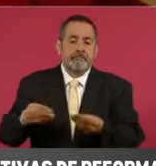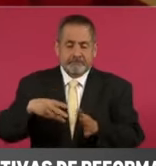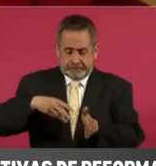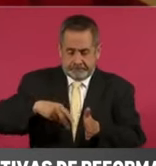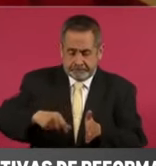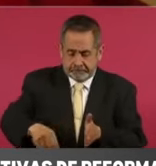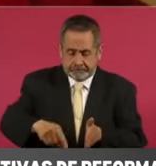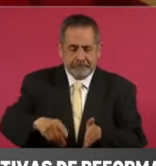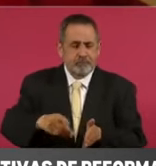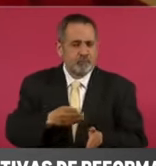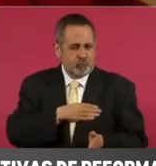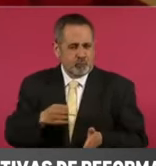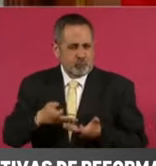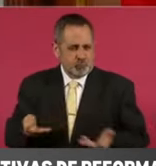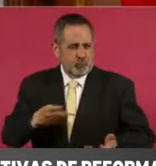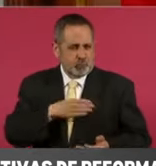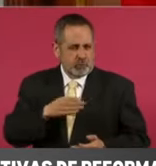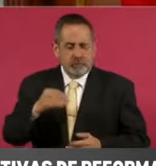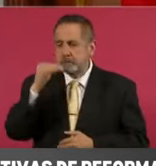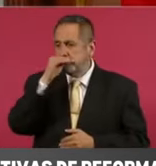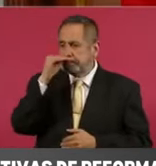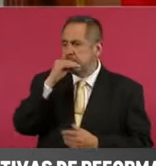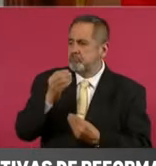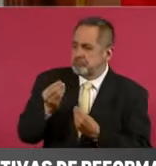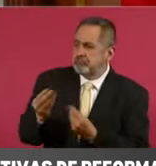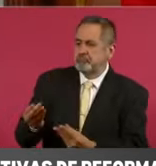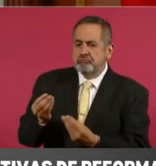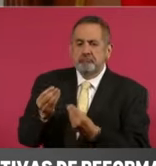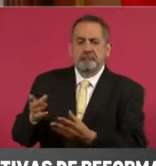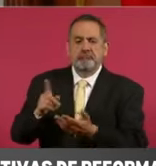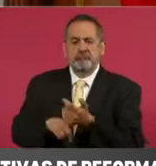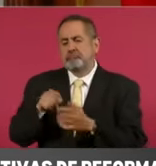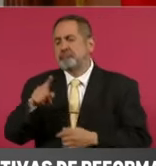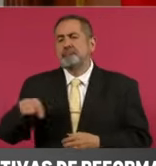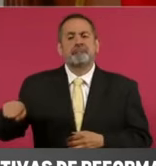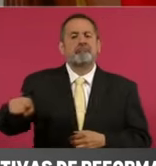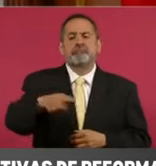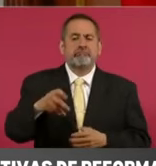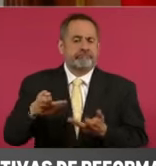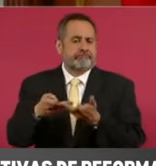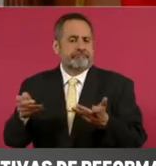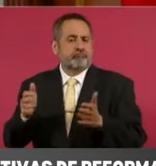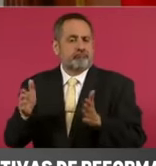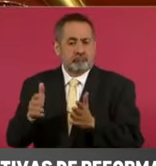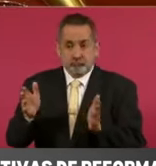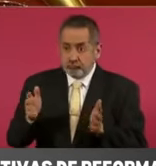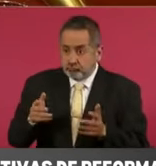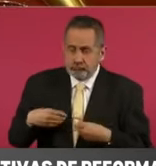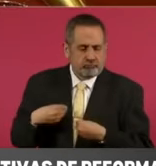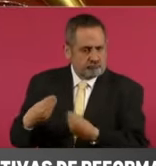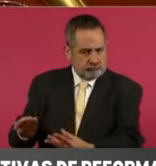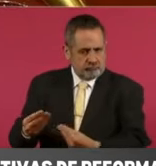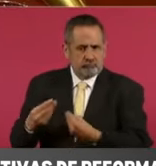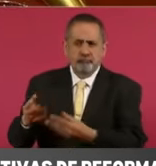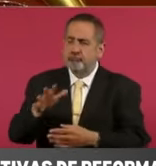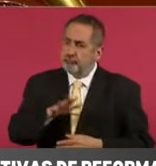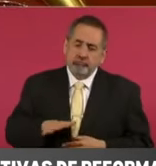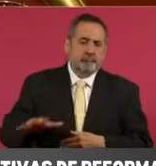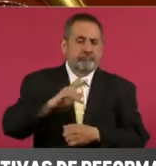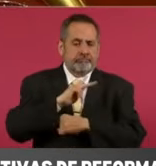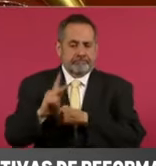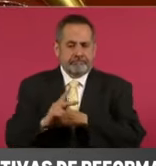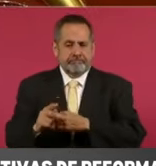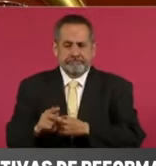fertilizante gratuito a todos los pequeños productores del país para